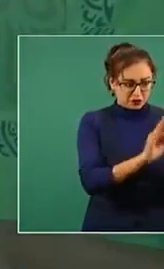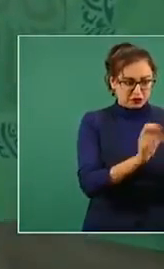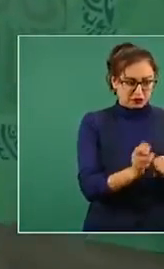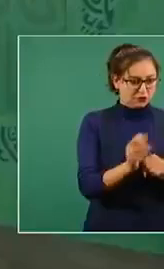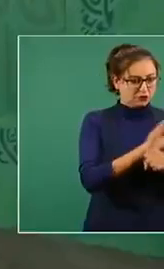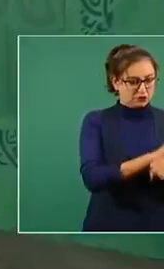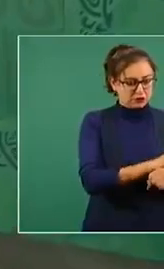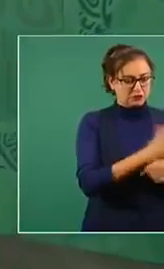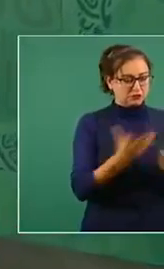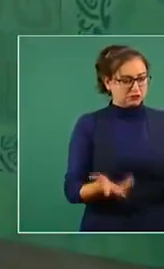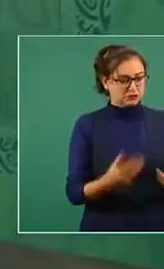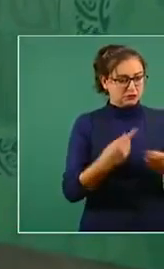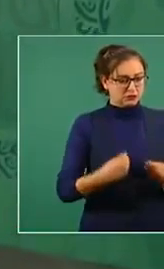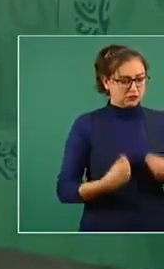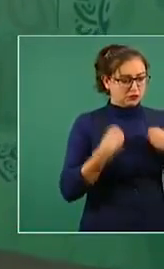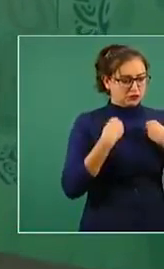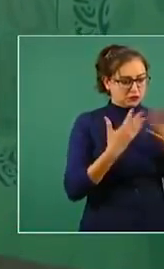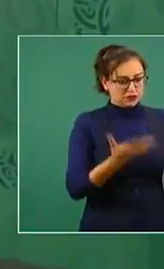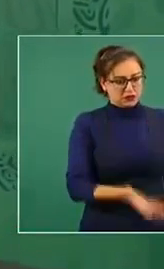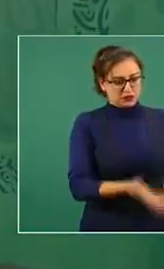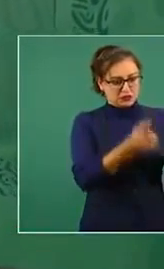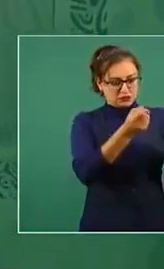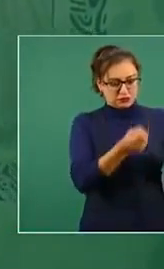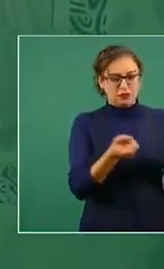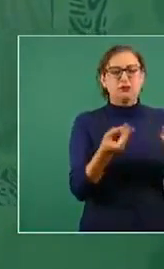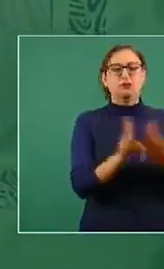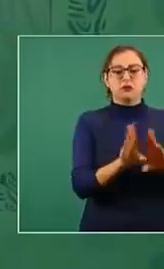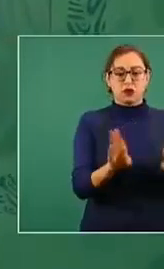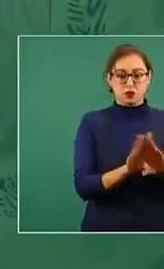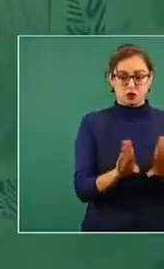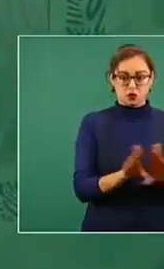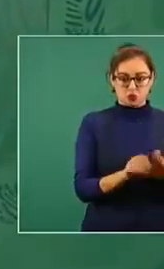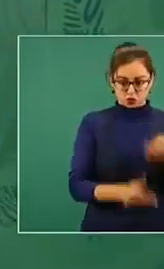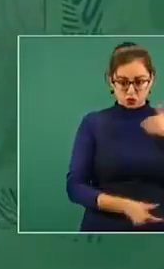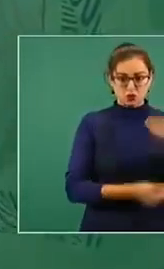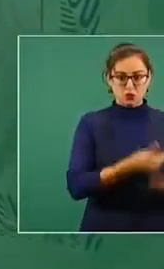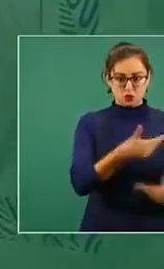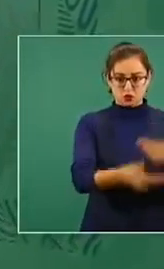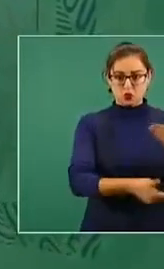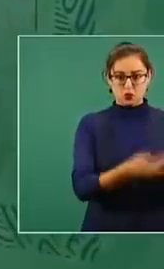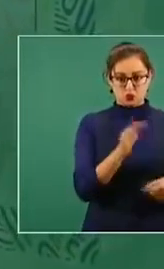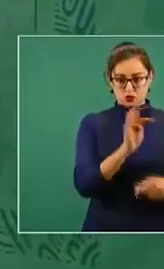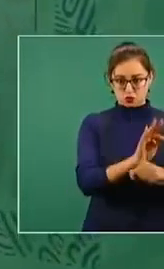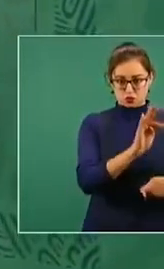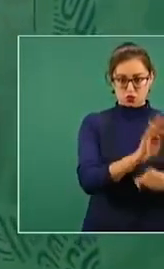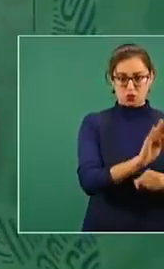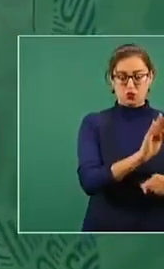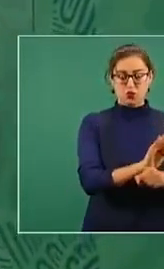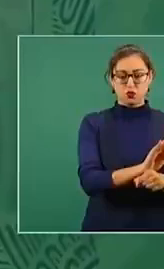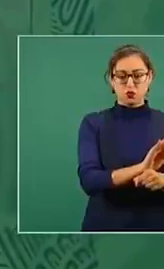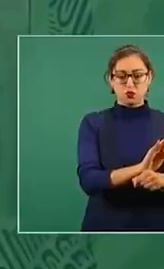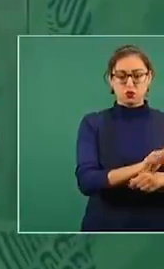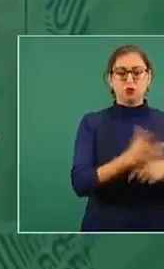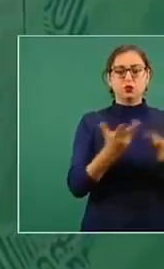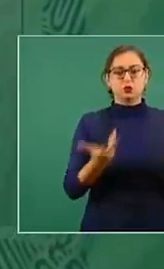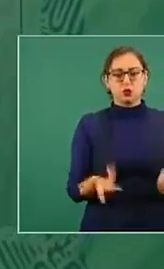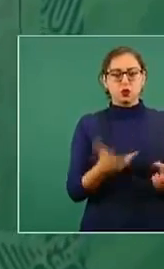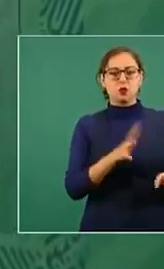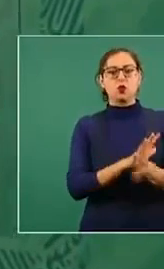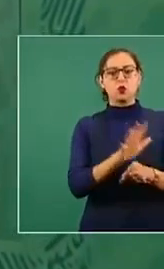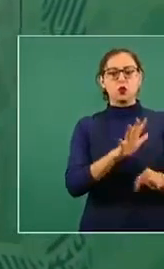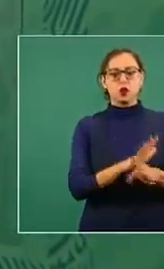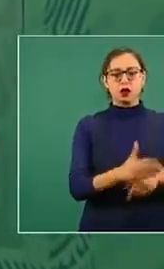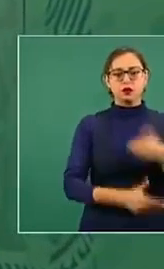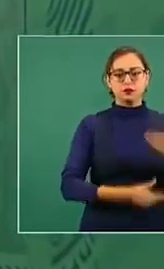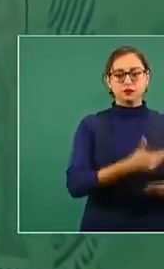electorales. Esto es lo que determinó el Tribunal Federal Electoral. De lo anterior, la responsabilidad de ese eje